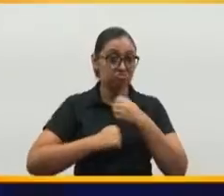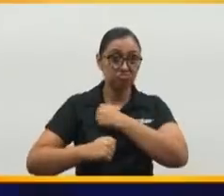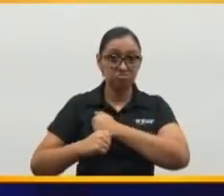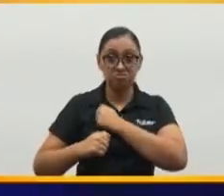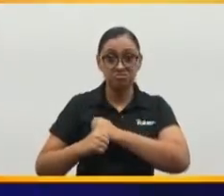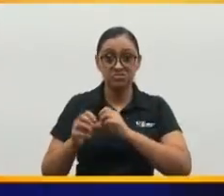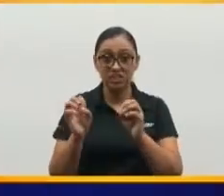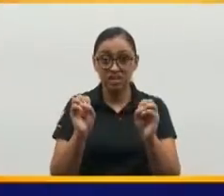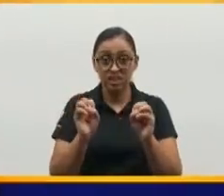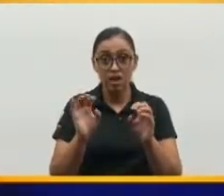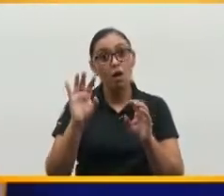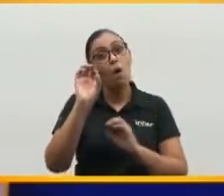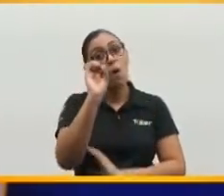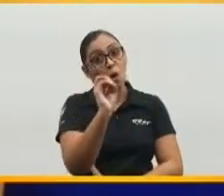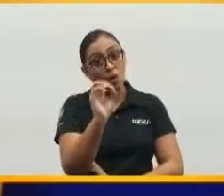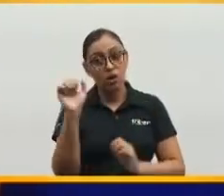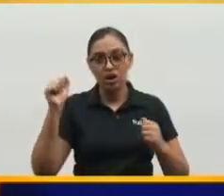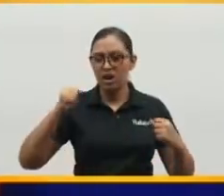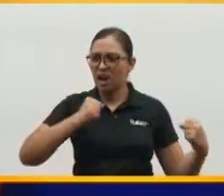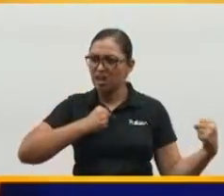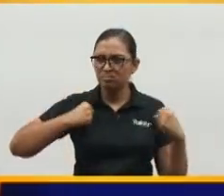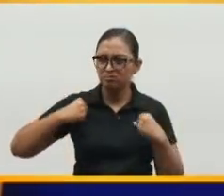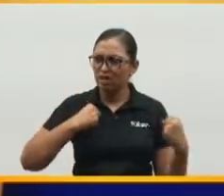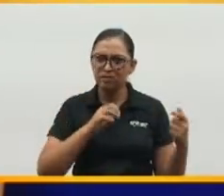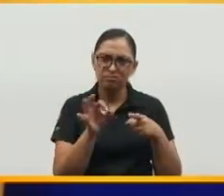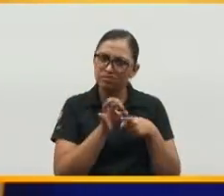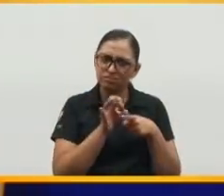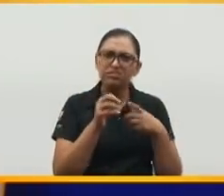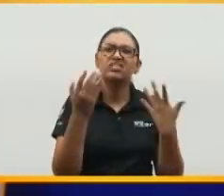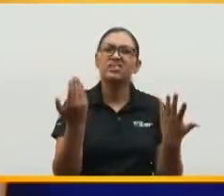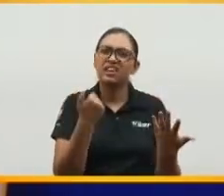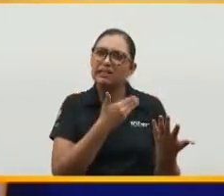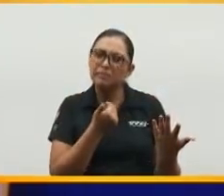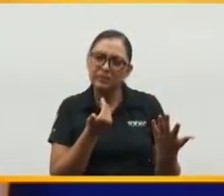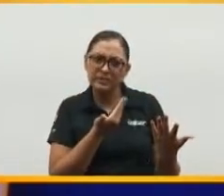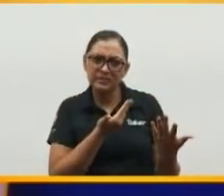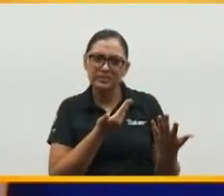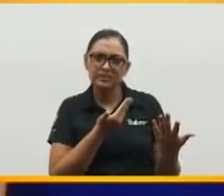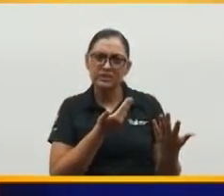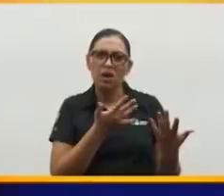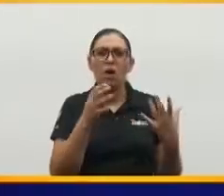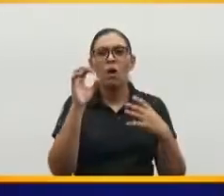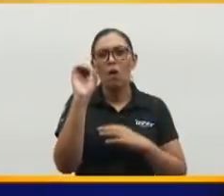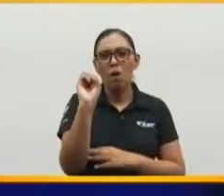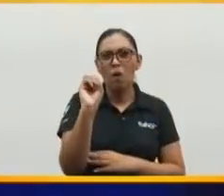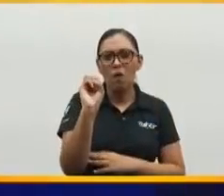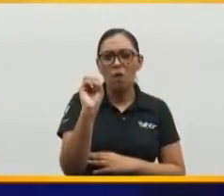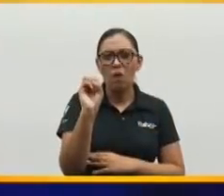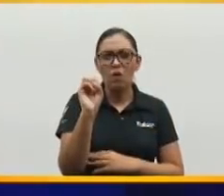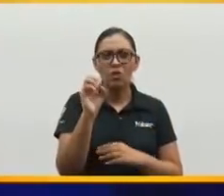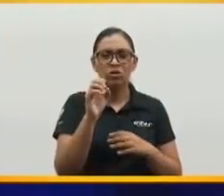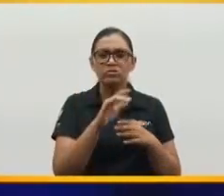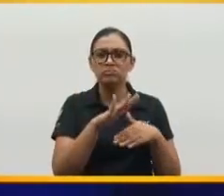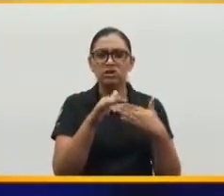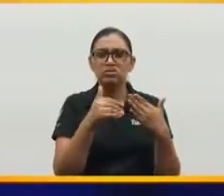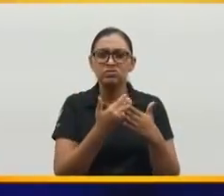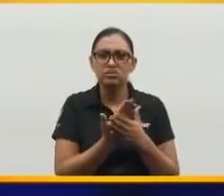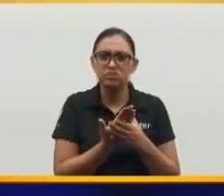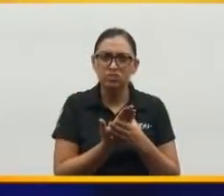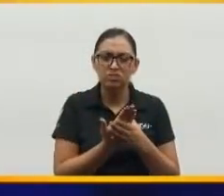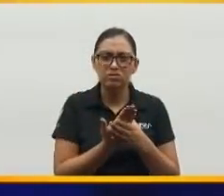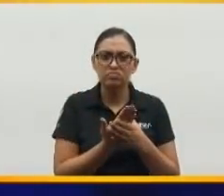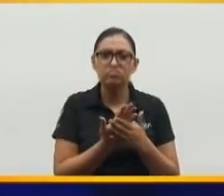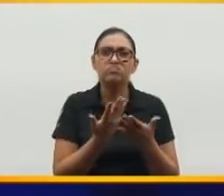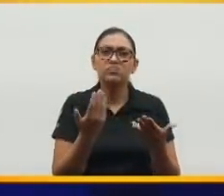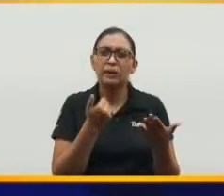¿No sirve la toalla o la secaron mal? ¿No sirve la lavadora o la pusieron junto con los trapeadores? Porque hay gente bien inteligente.